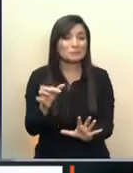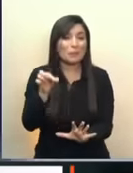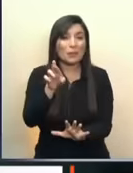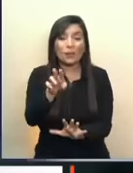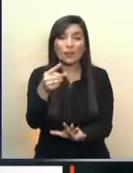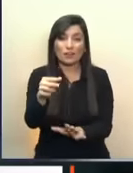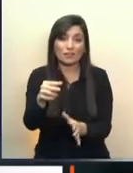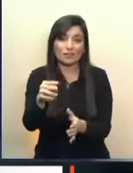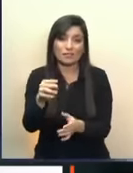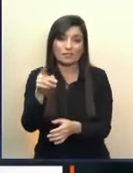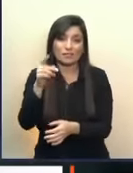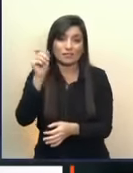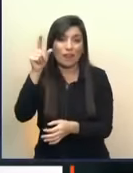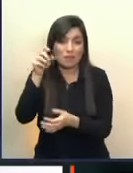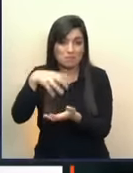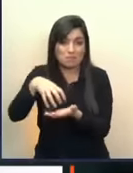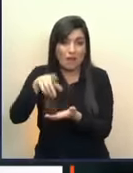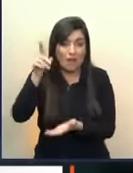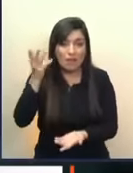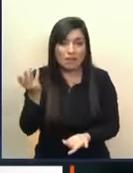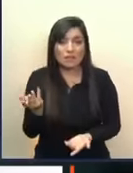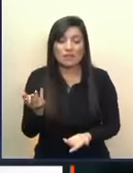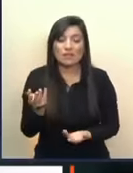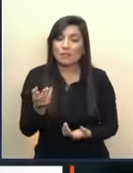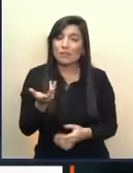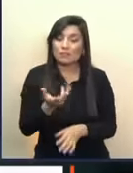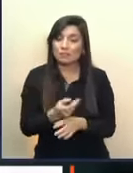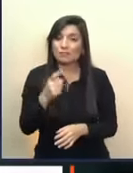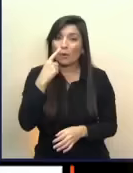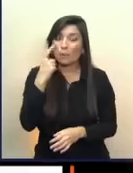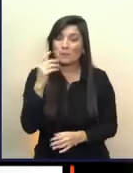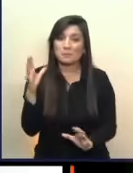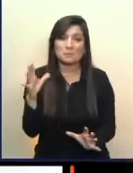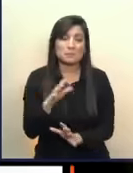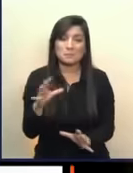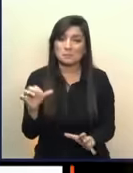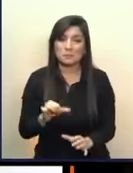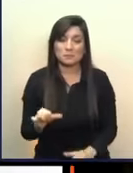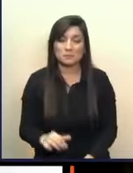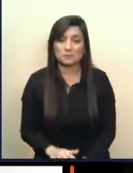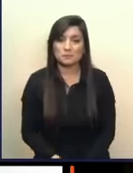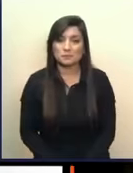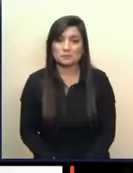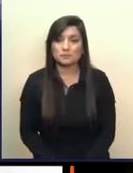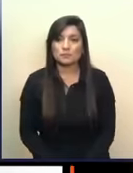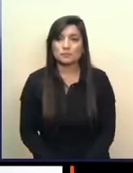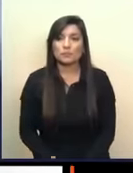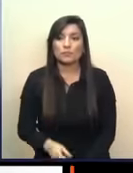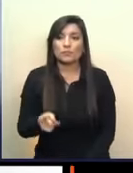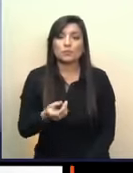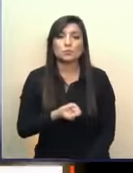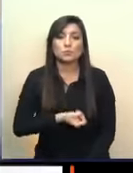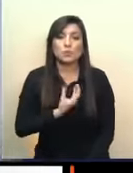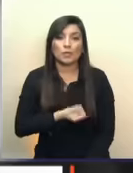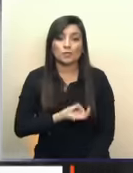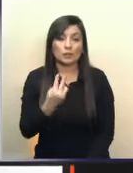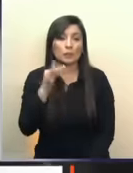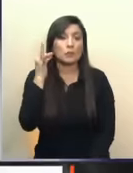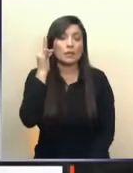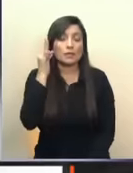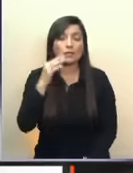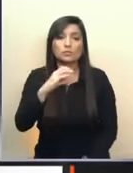Auschwitz. Bueno, realmente, un tipo terrible, terrible, terrible. El suegro de Odette fue cónsul alemán en